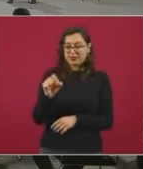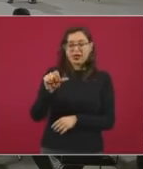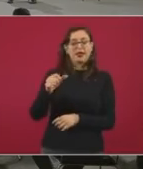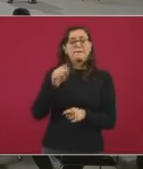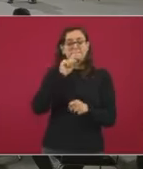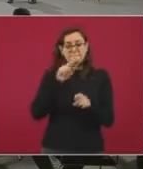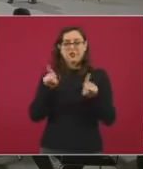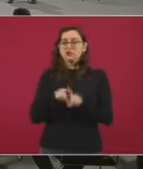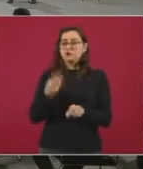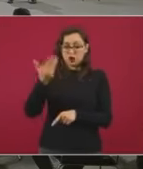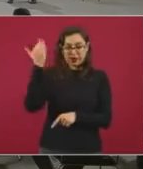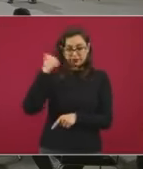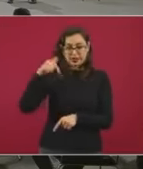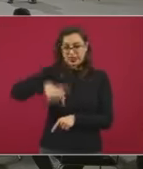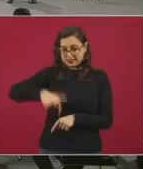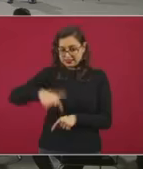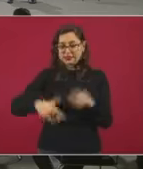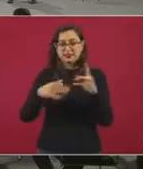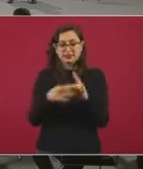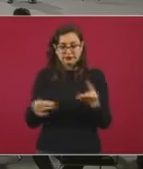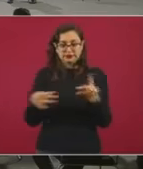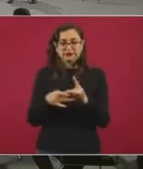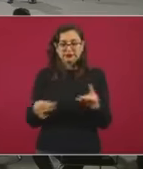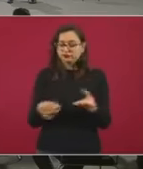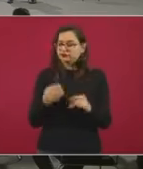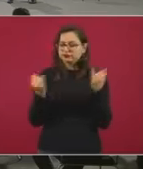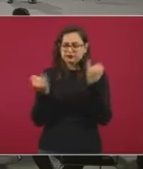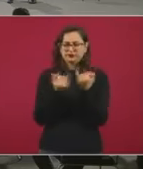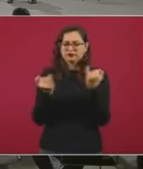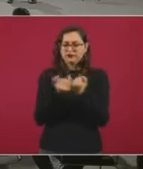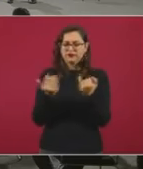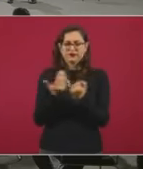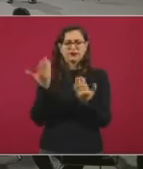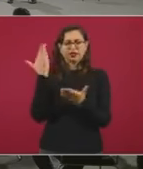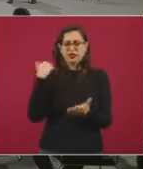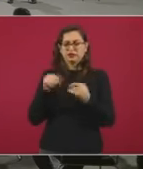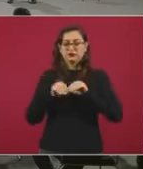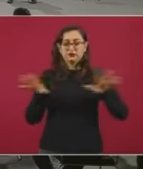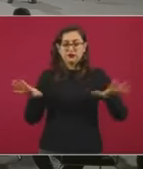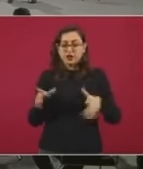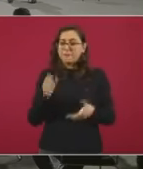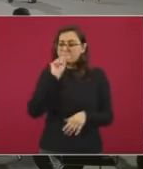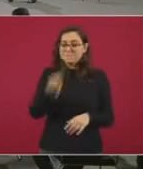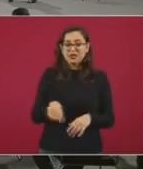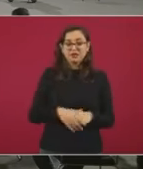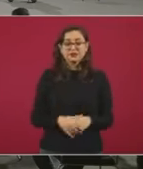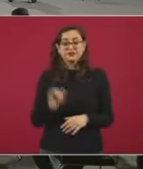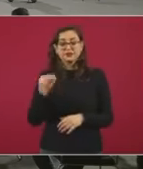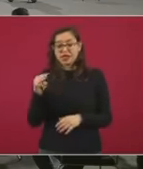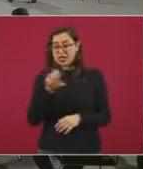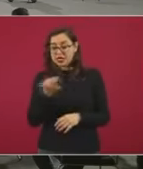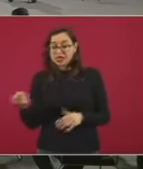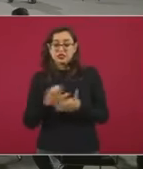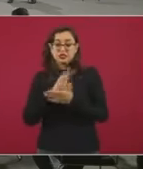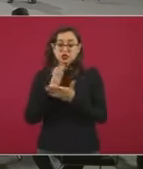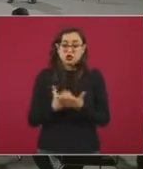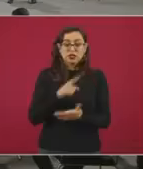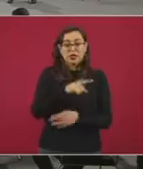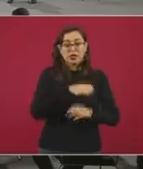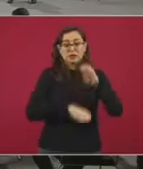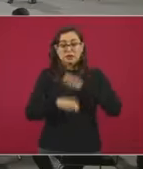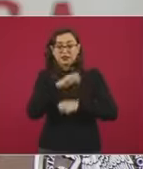vespertina, producto otra vez de una publicación que argumentaba lo mismo. El IMSS está contratando empresas